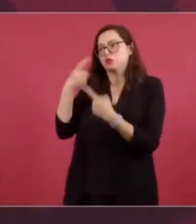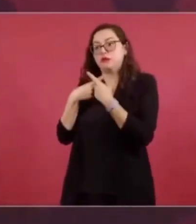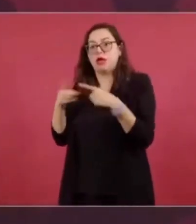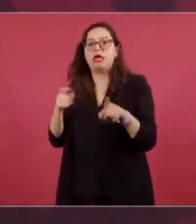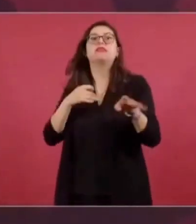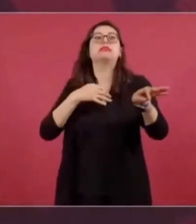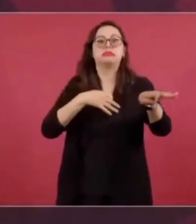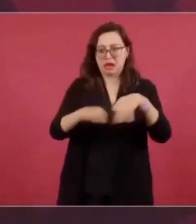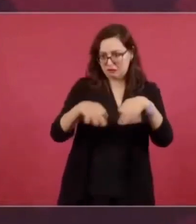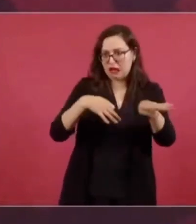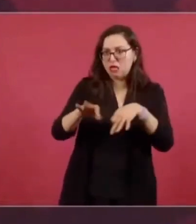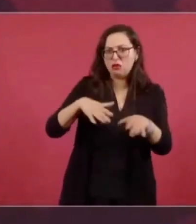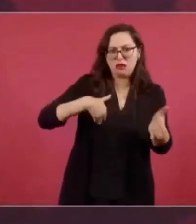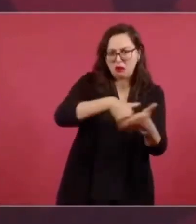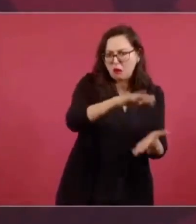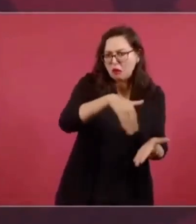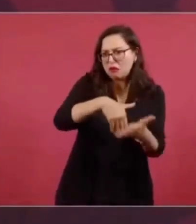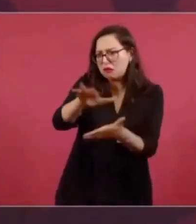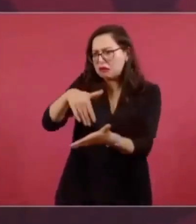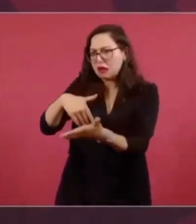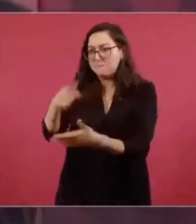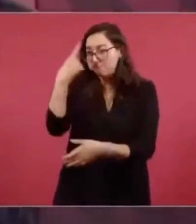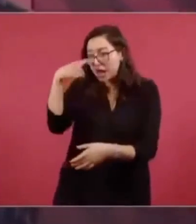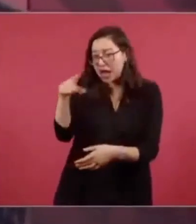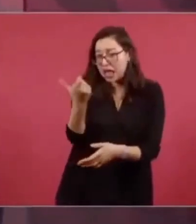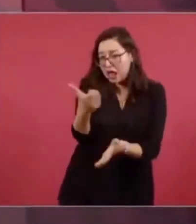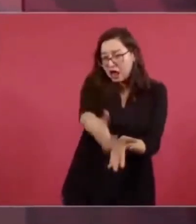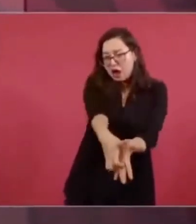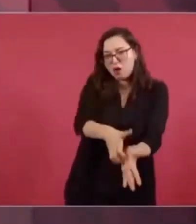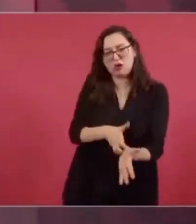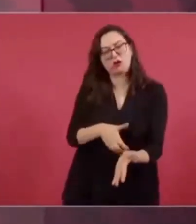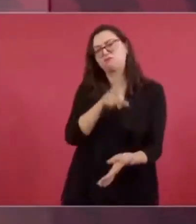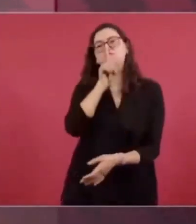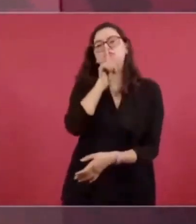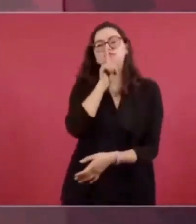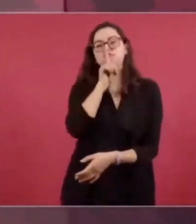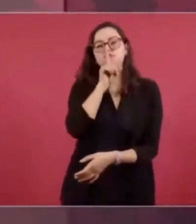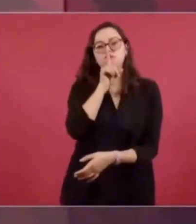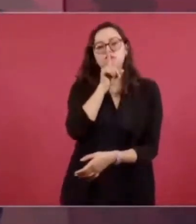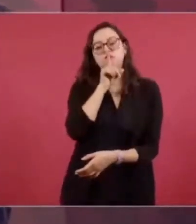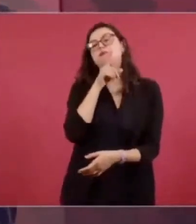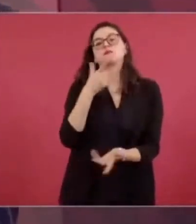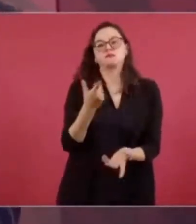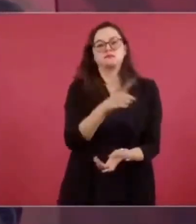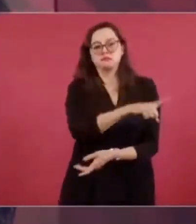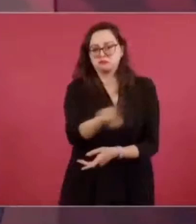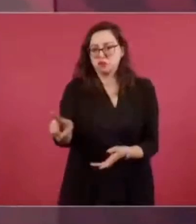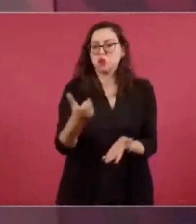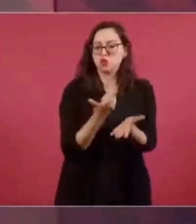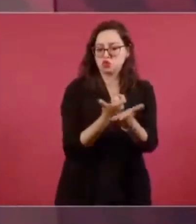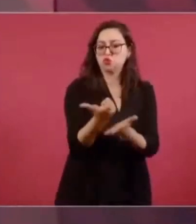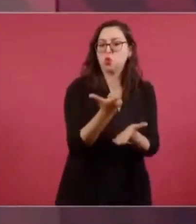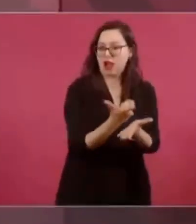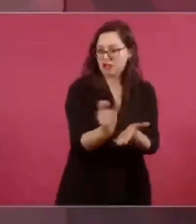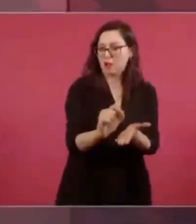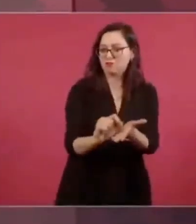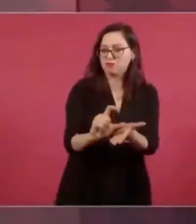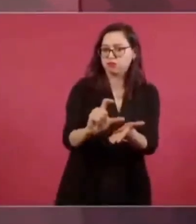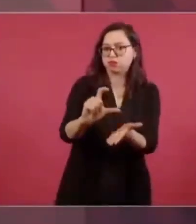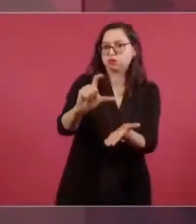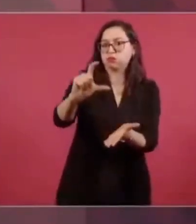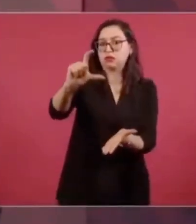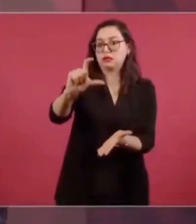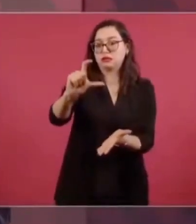trabajadores. Era reducir los sueldos de los de arriba para aumentar los sueldos de los de